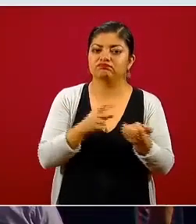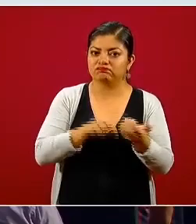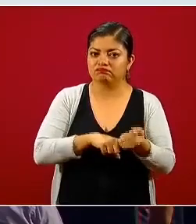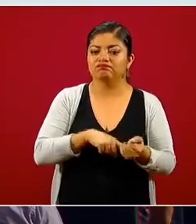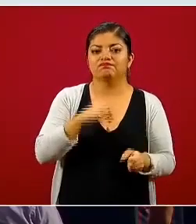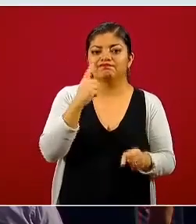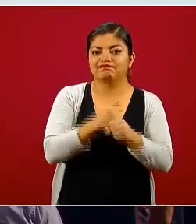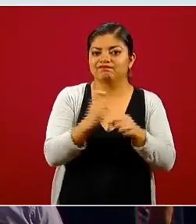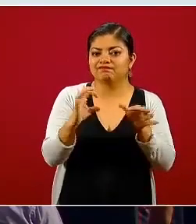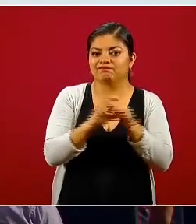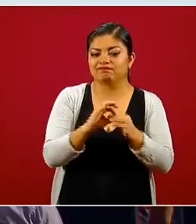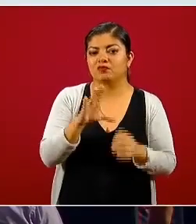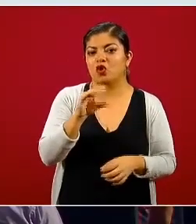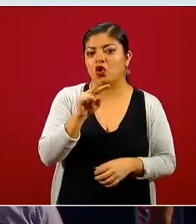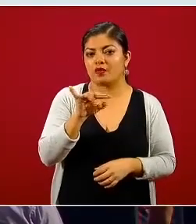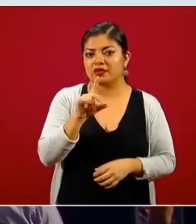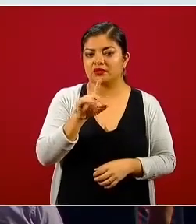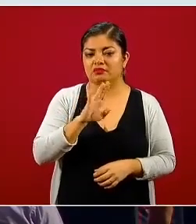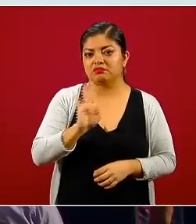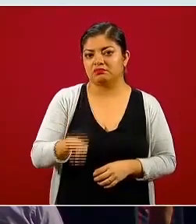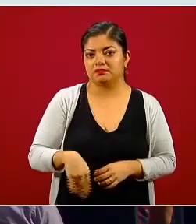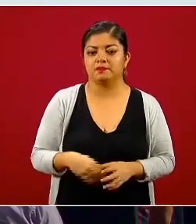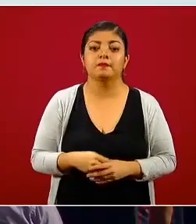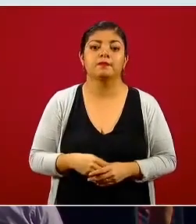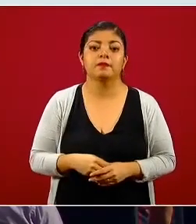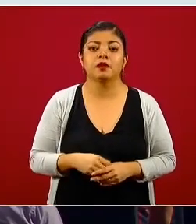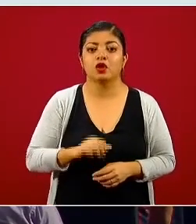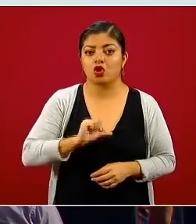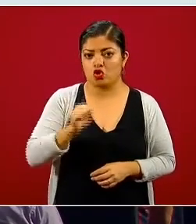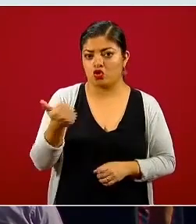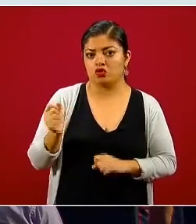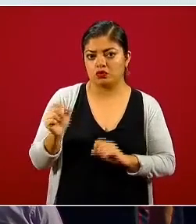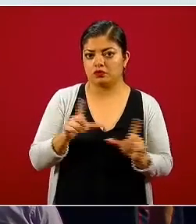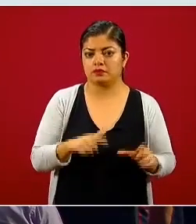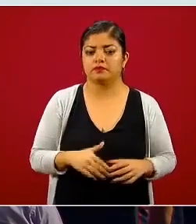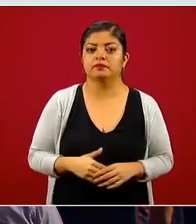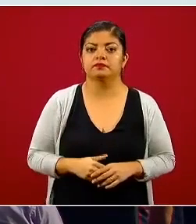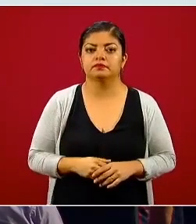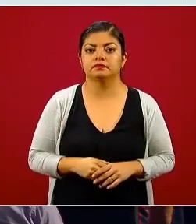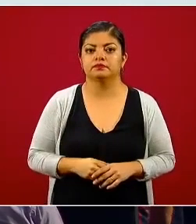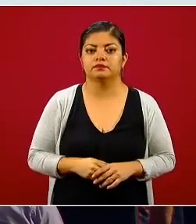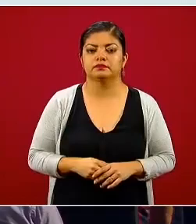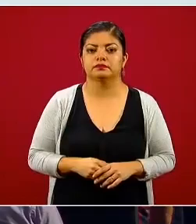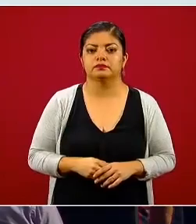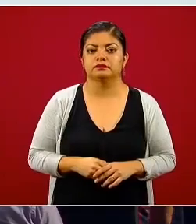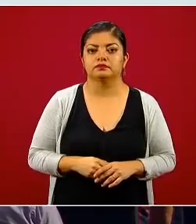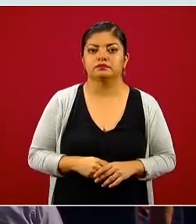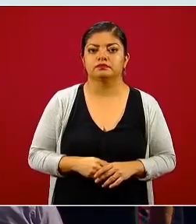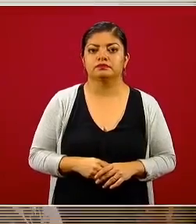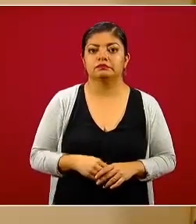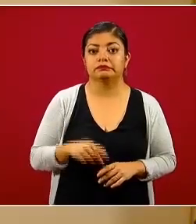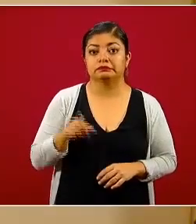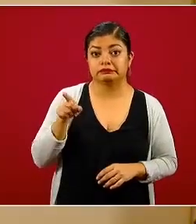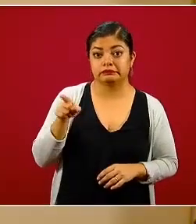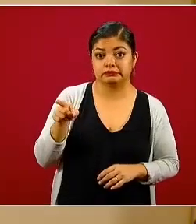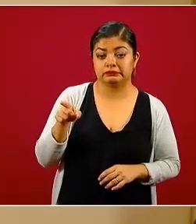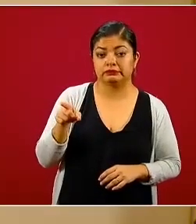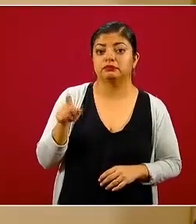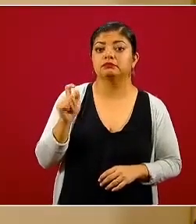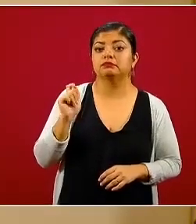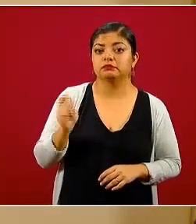estas lamentables defunciones. Veamos la siguiente diapositiva. Esta es precisamente